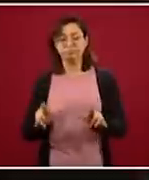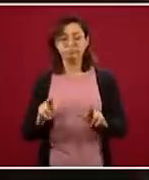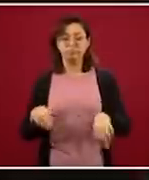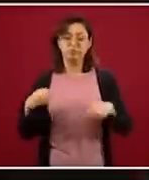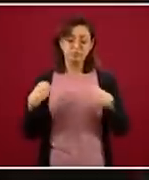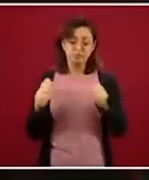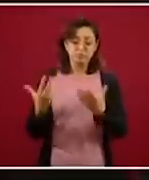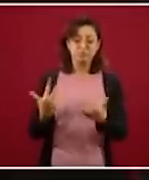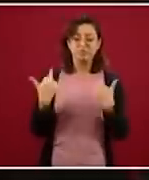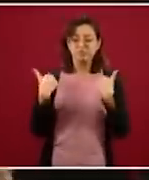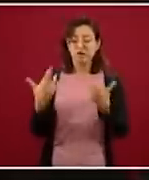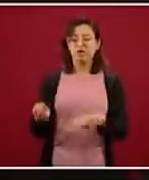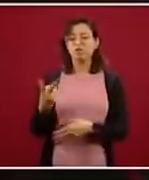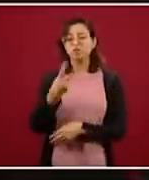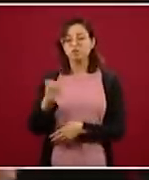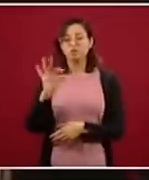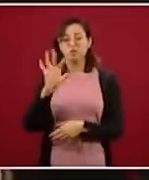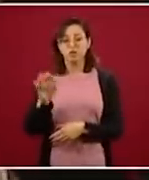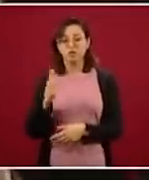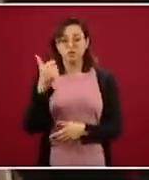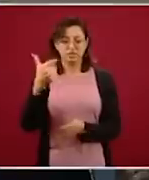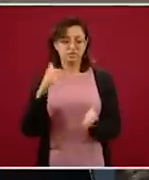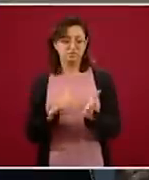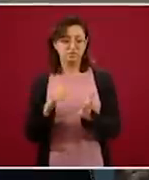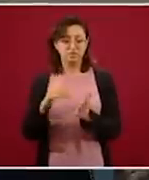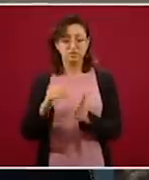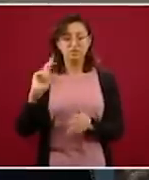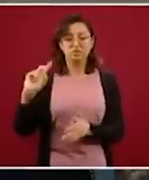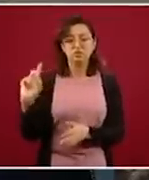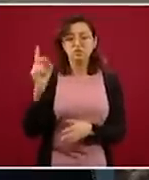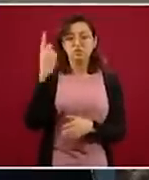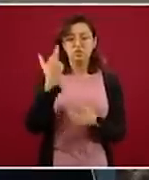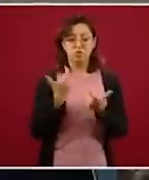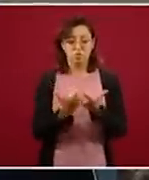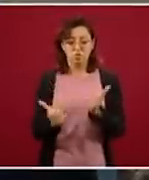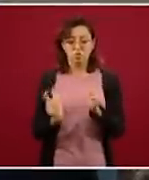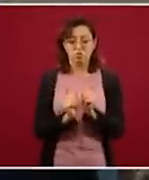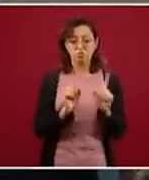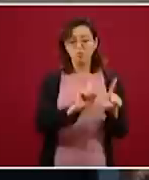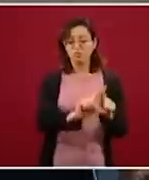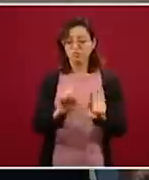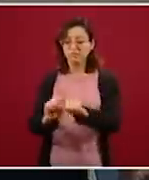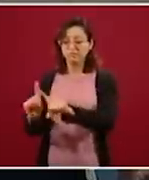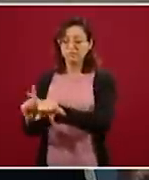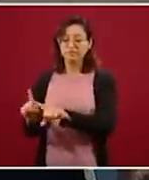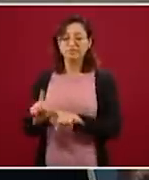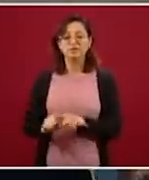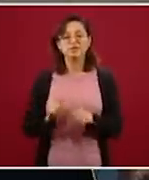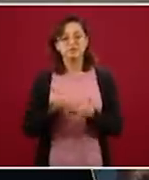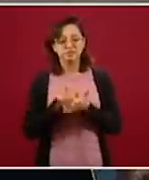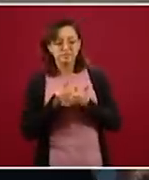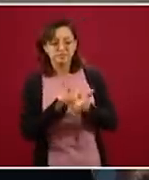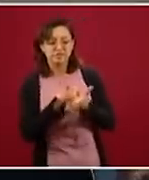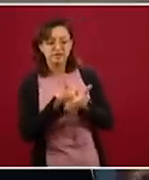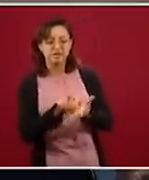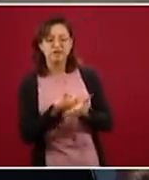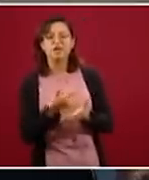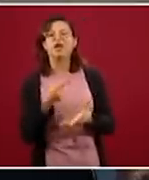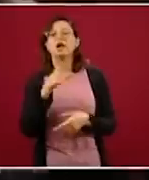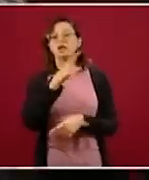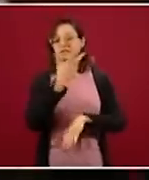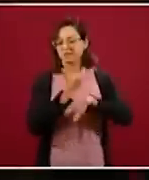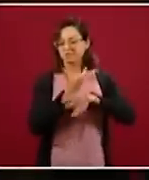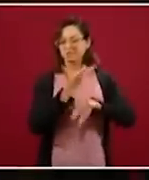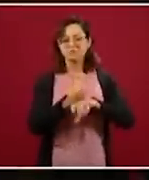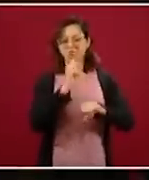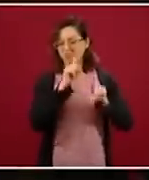regaló 246 millones de dólares a grupos que estuvieron detrás del paro del miércoles Día Sin Mujer en los